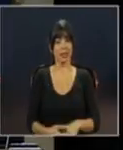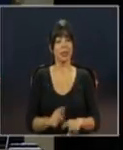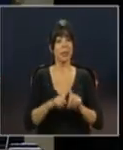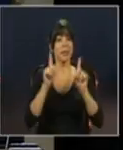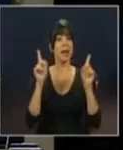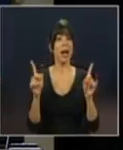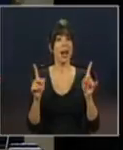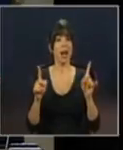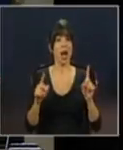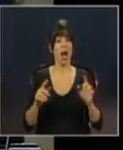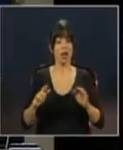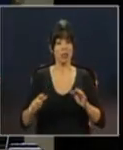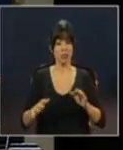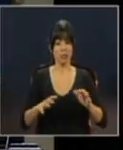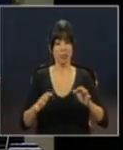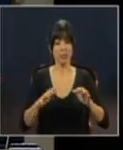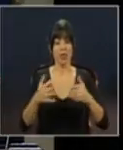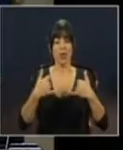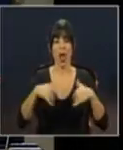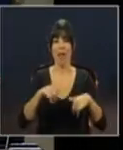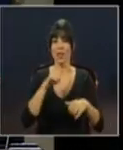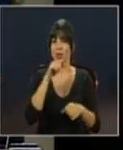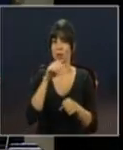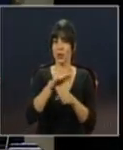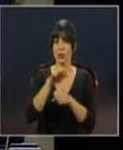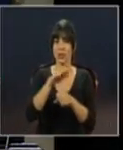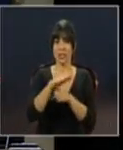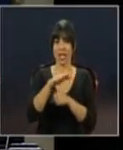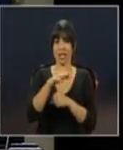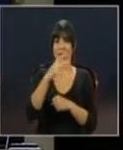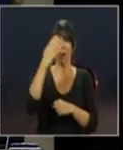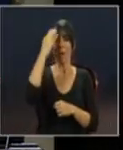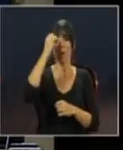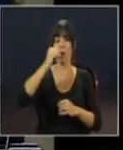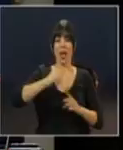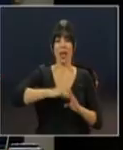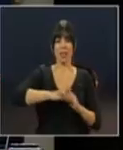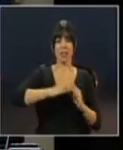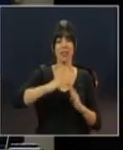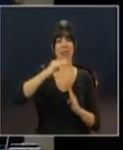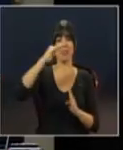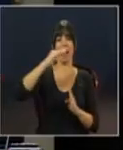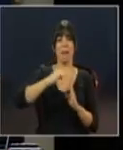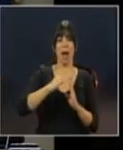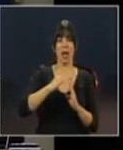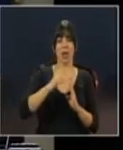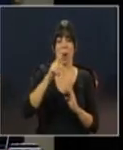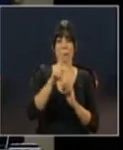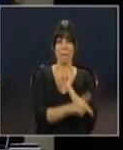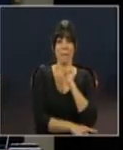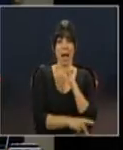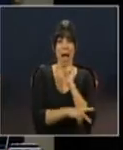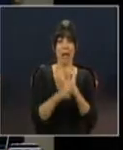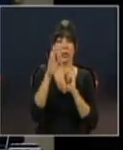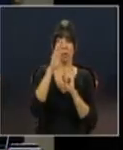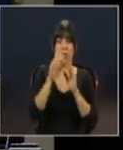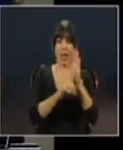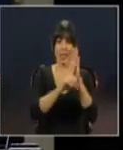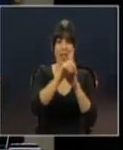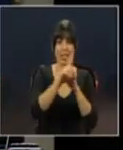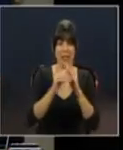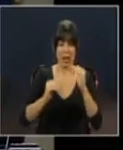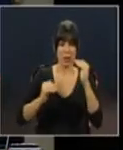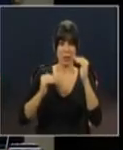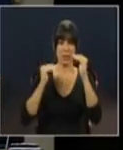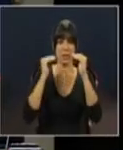embargo, lo actuado continúa siendo insuficiente ante la estatura, ante el tamaño del reto de colocar al país en la senda del desarrollo.